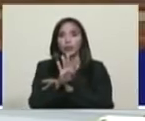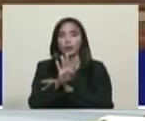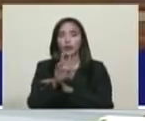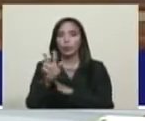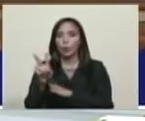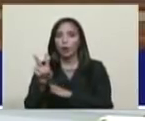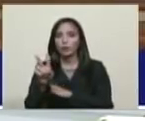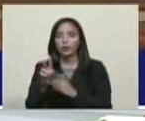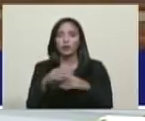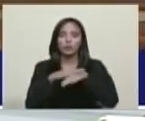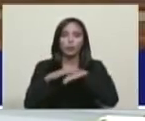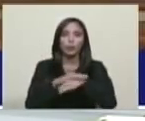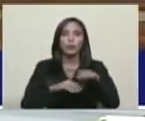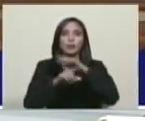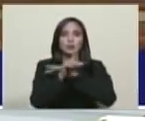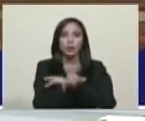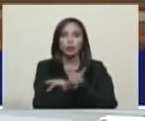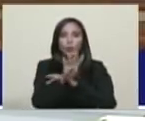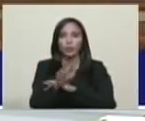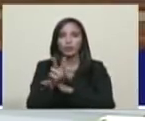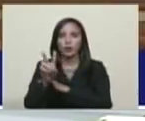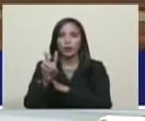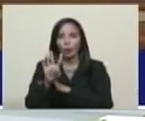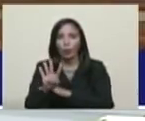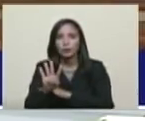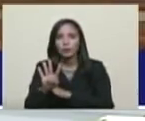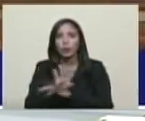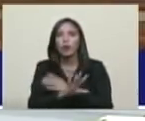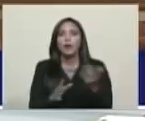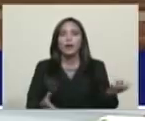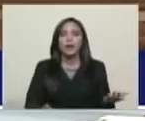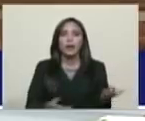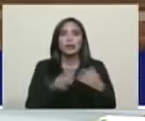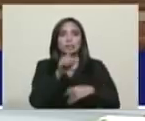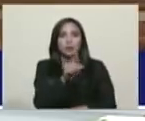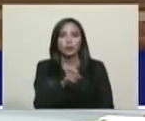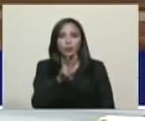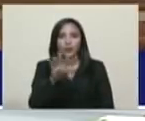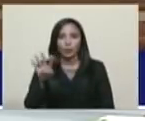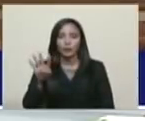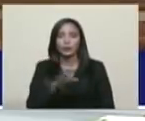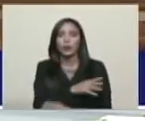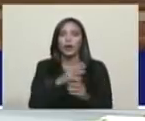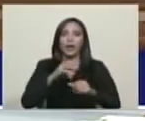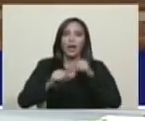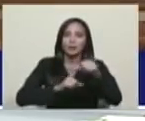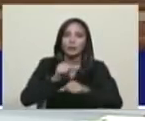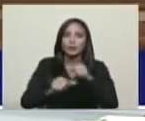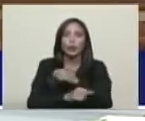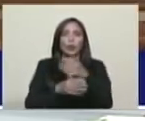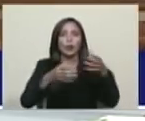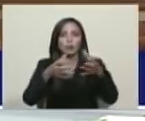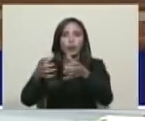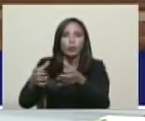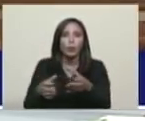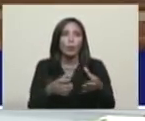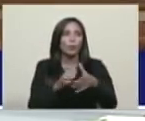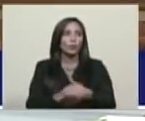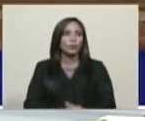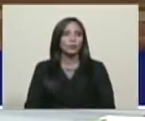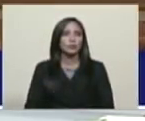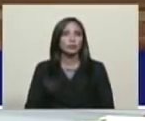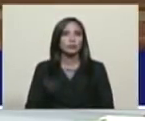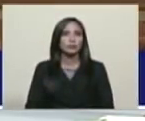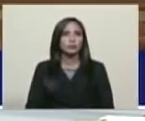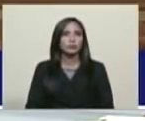alianzas con 124 asociaciones, grupos de artesanos del oro y de